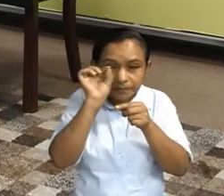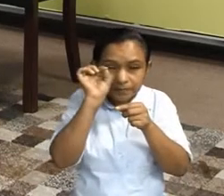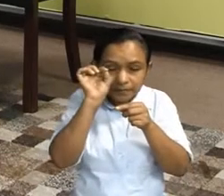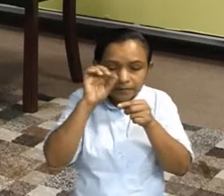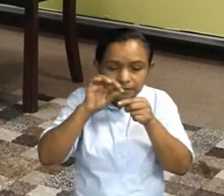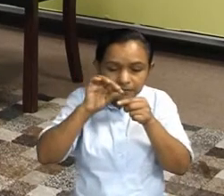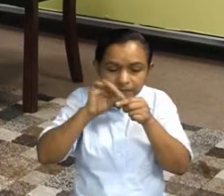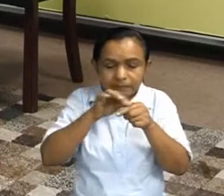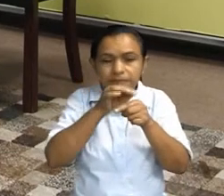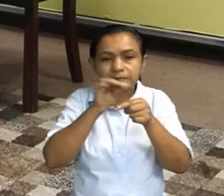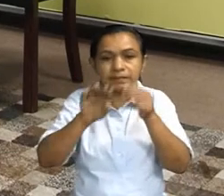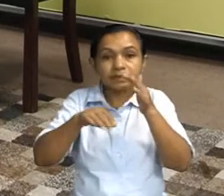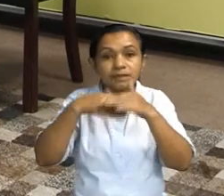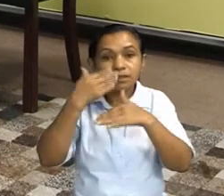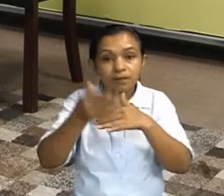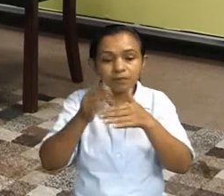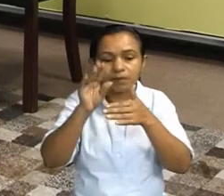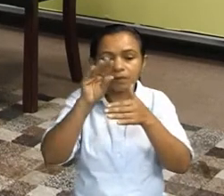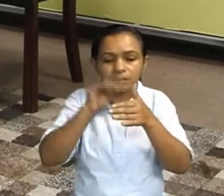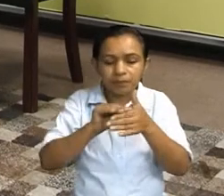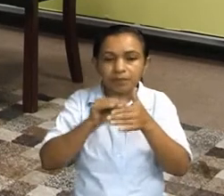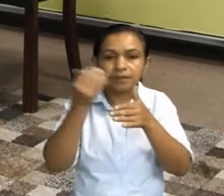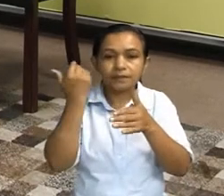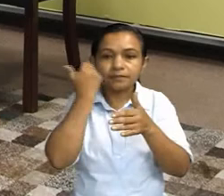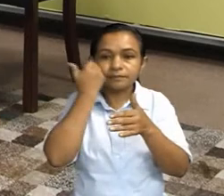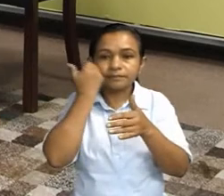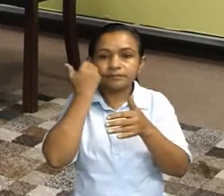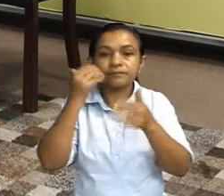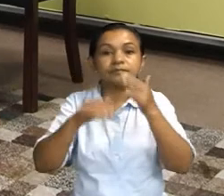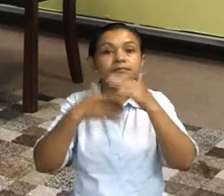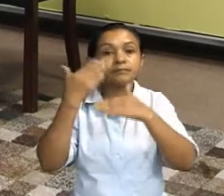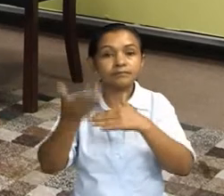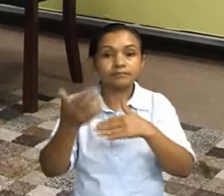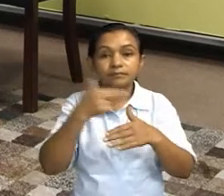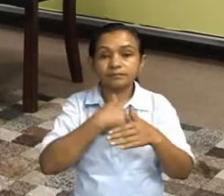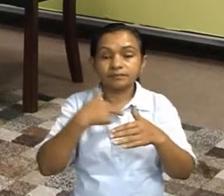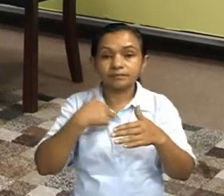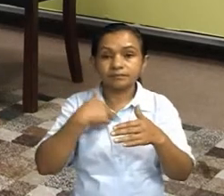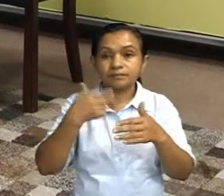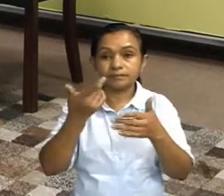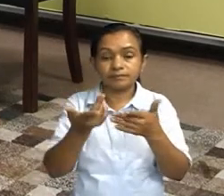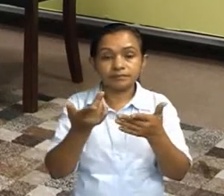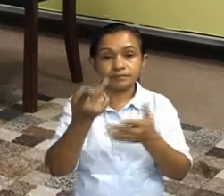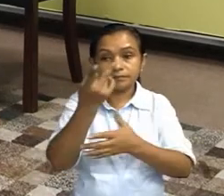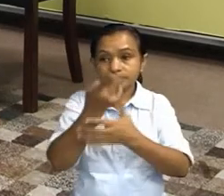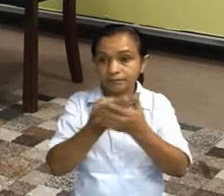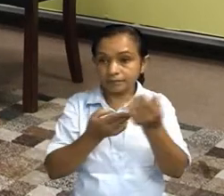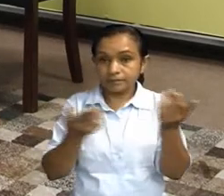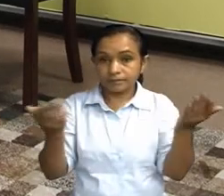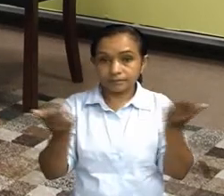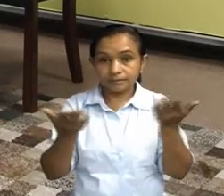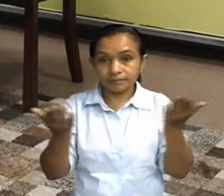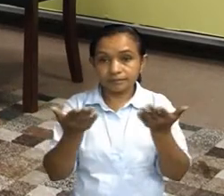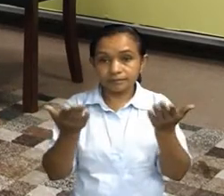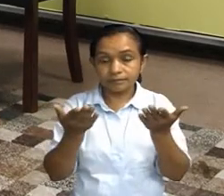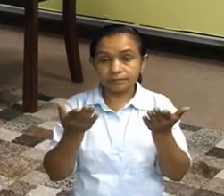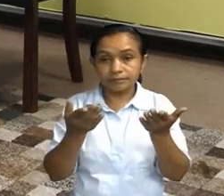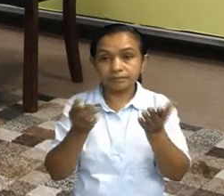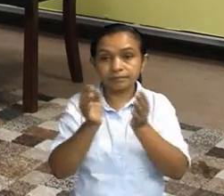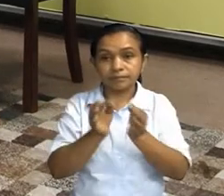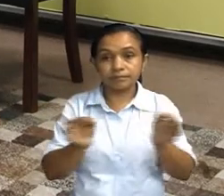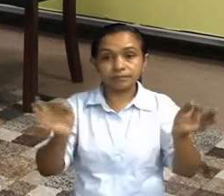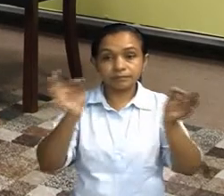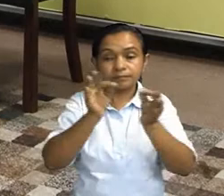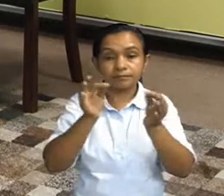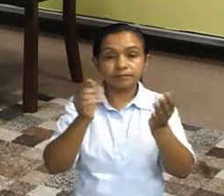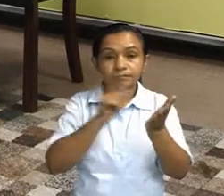lesiones que se introduzcan las bacterias. Y de hecho, si eso lo combinamos con la dirección incorrecta